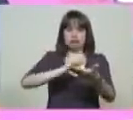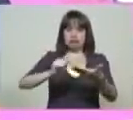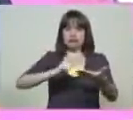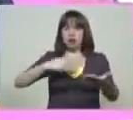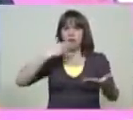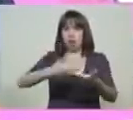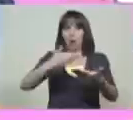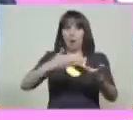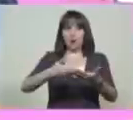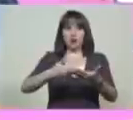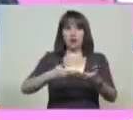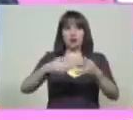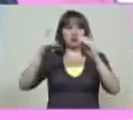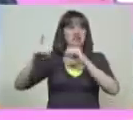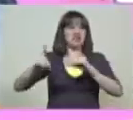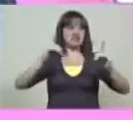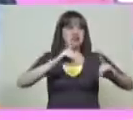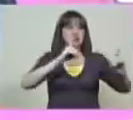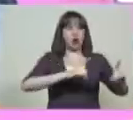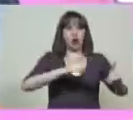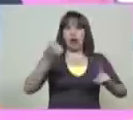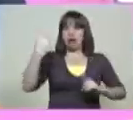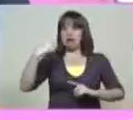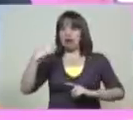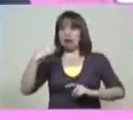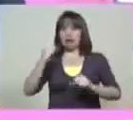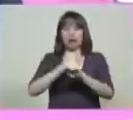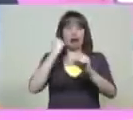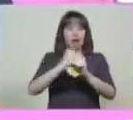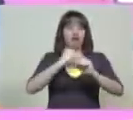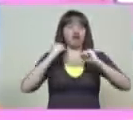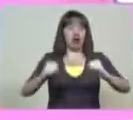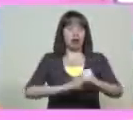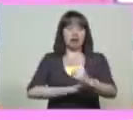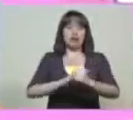las deliberaciones y la jornada del día de ayer intensa,